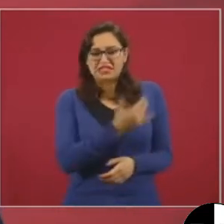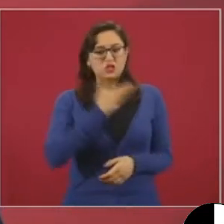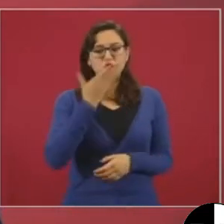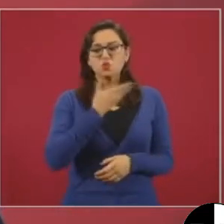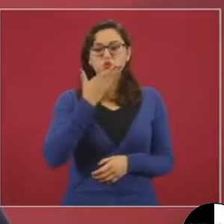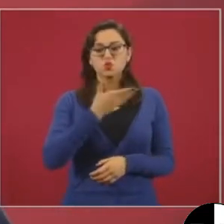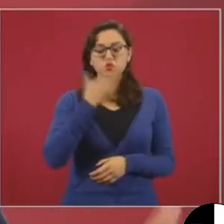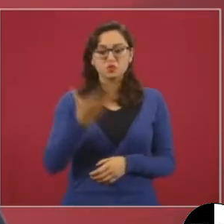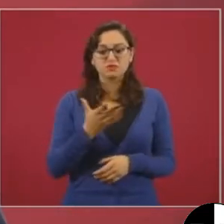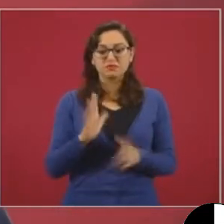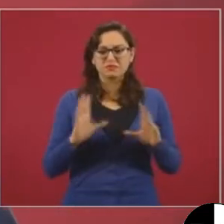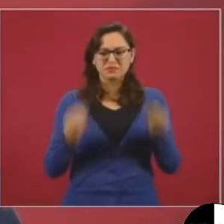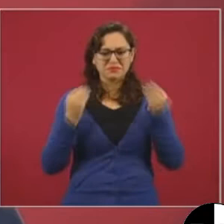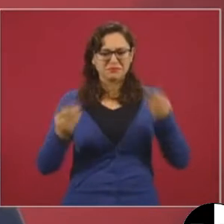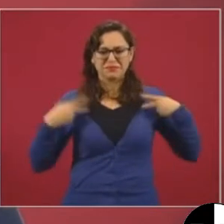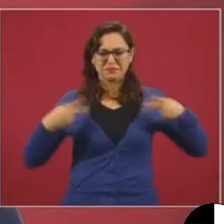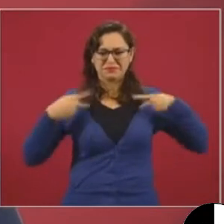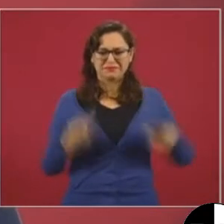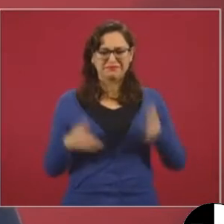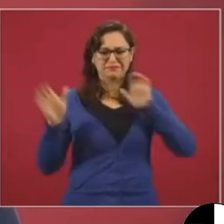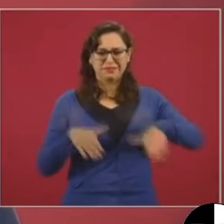que tienen miles de trabajadores.